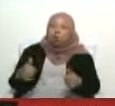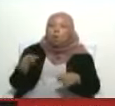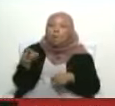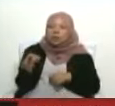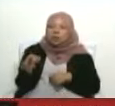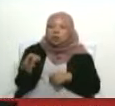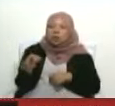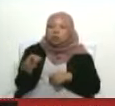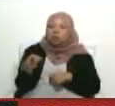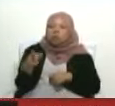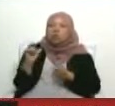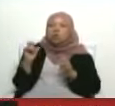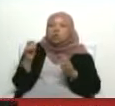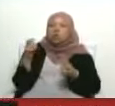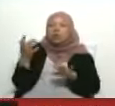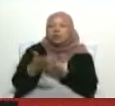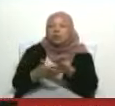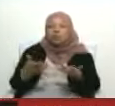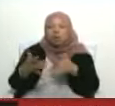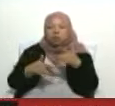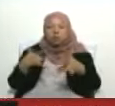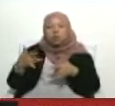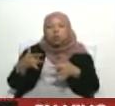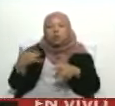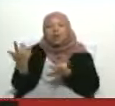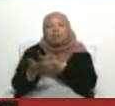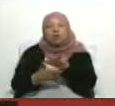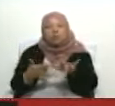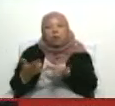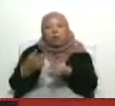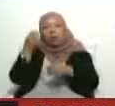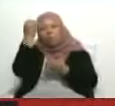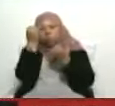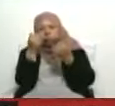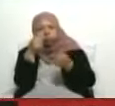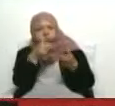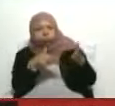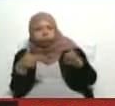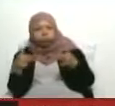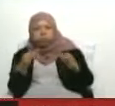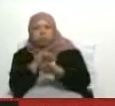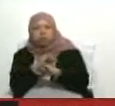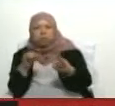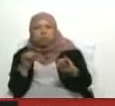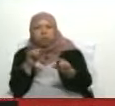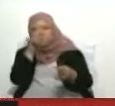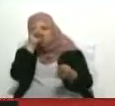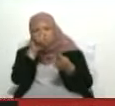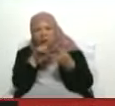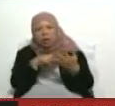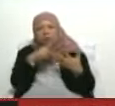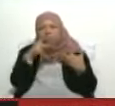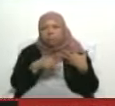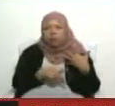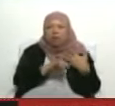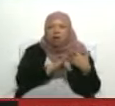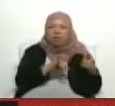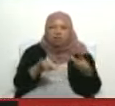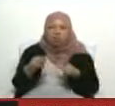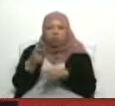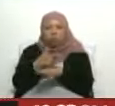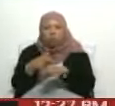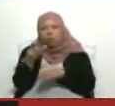a partir de allí, iniciar una escalada de actos terroristas que culminarían, según ese plan, con